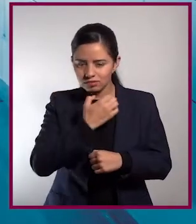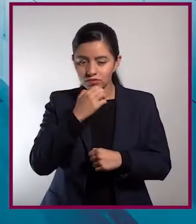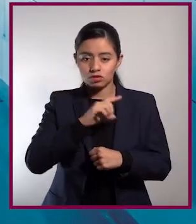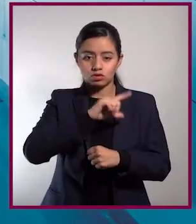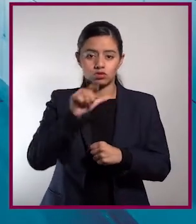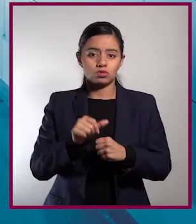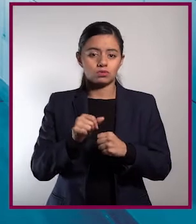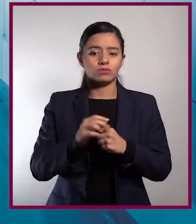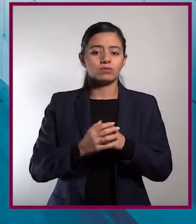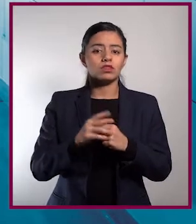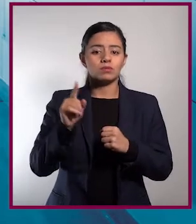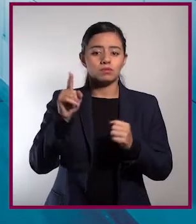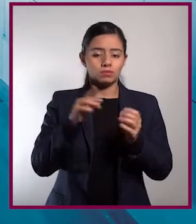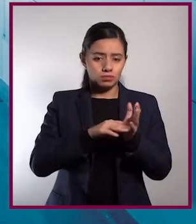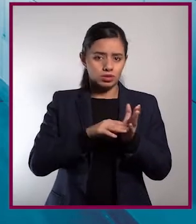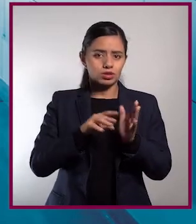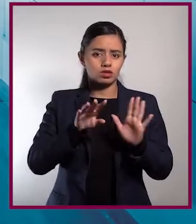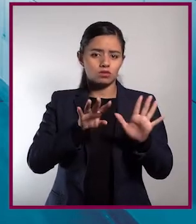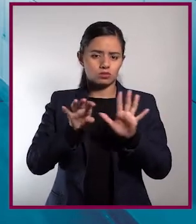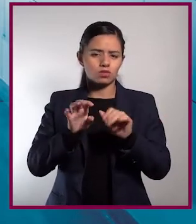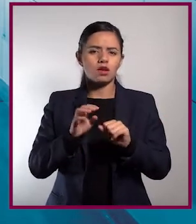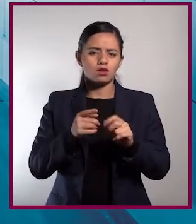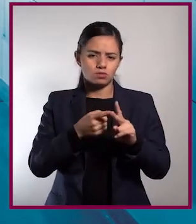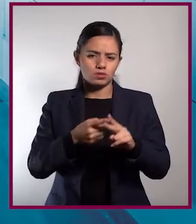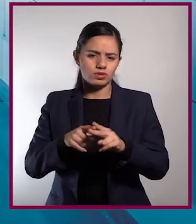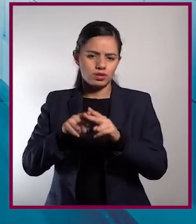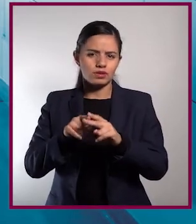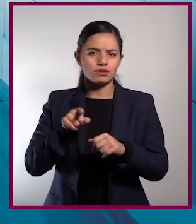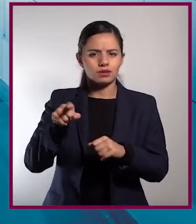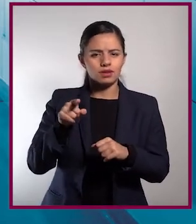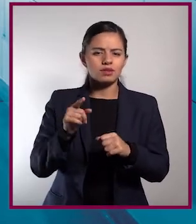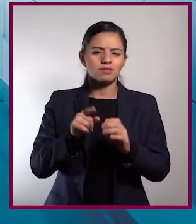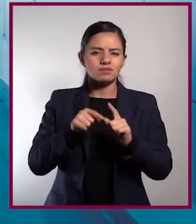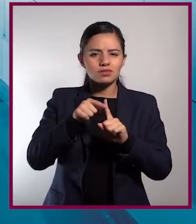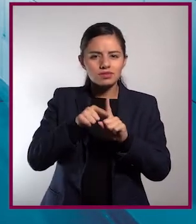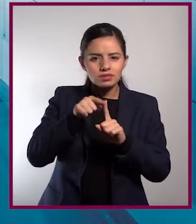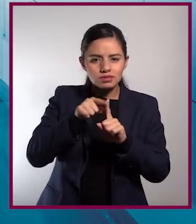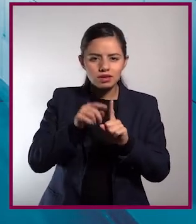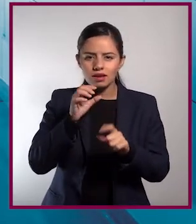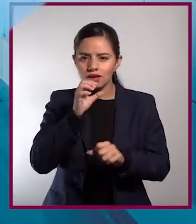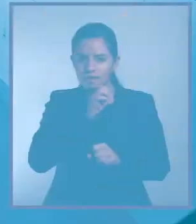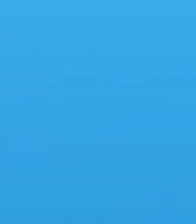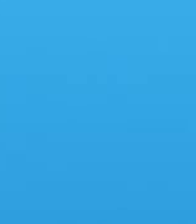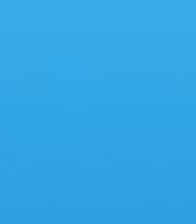siglo XIX que comenzó a utilizarse por primera vez el termómetro en una consulta médica.